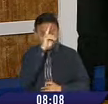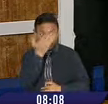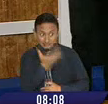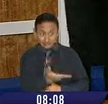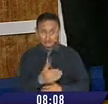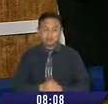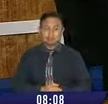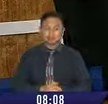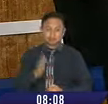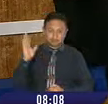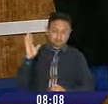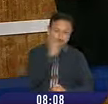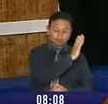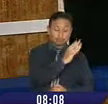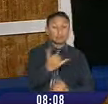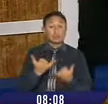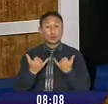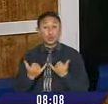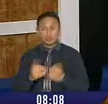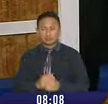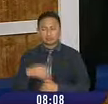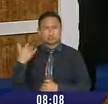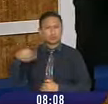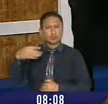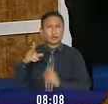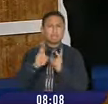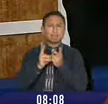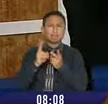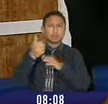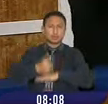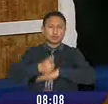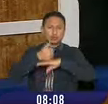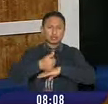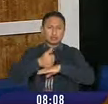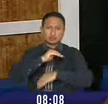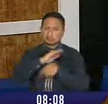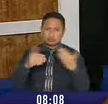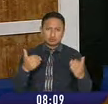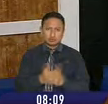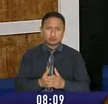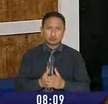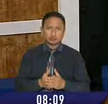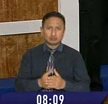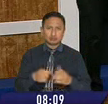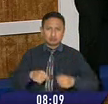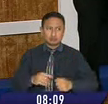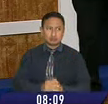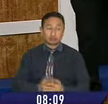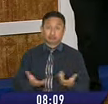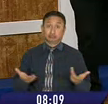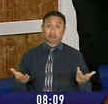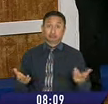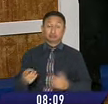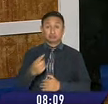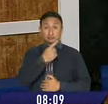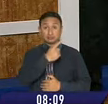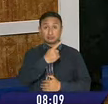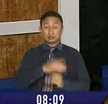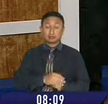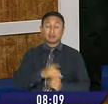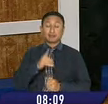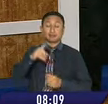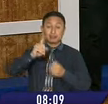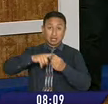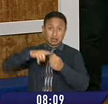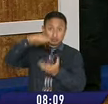esto lo que le vamos a contar realmente es increíble. Vean, vecinos, amigos, autoridades, empresa privada. O sea, es bárbaro, ¿eh? En el centro